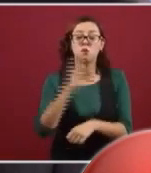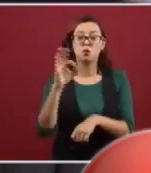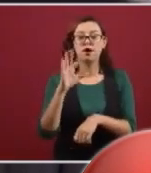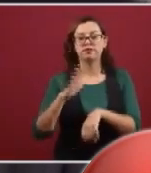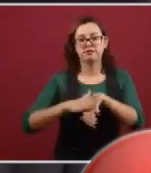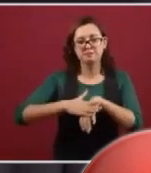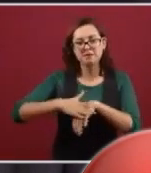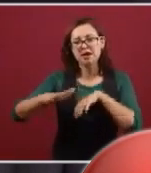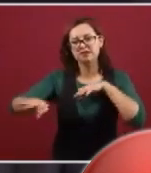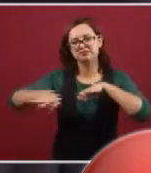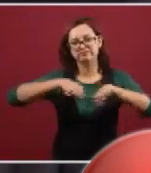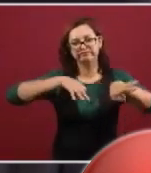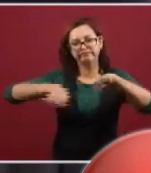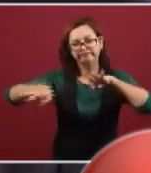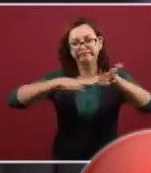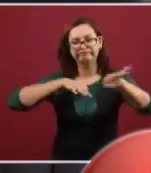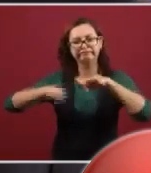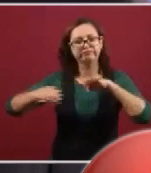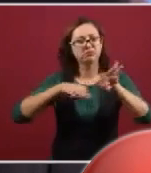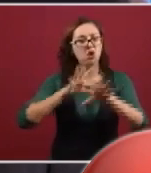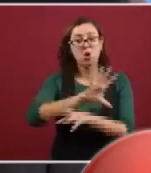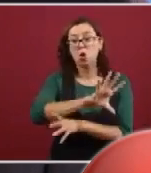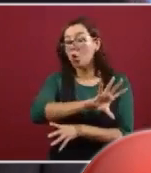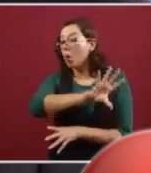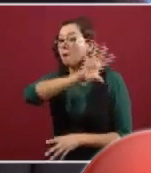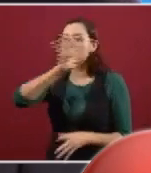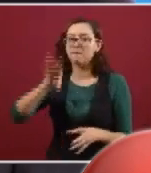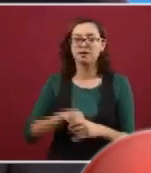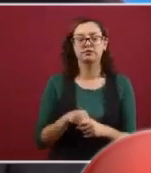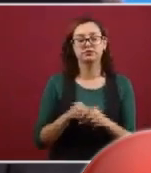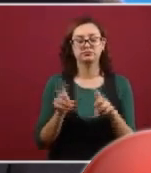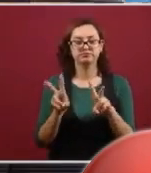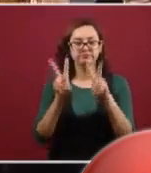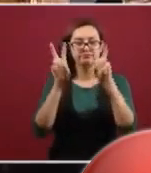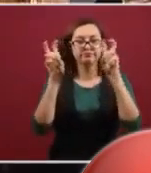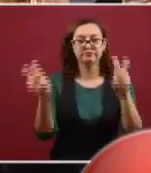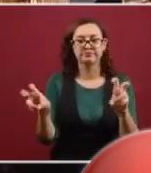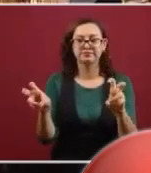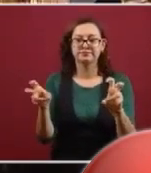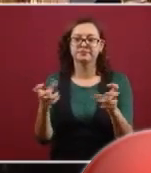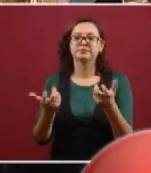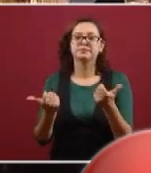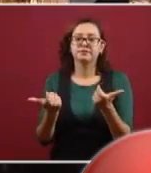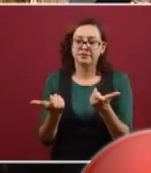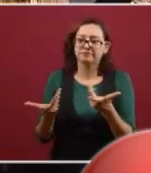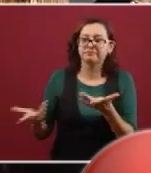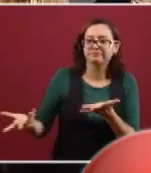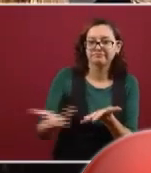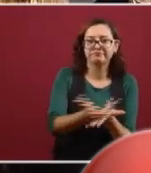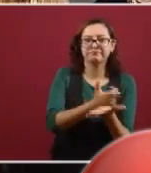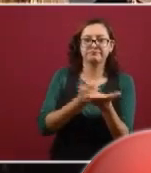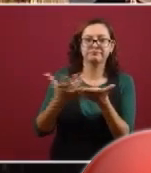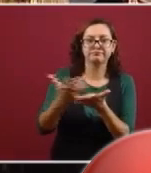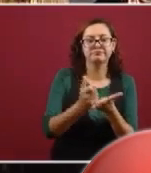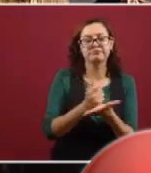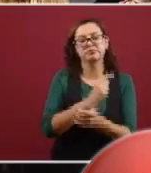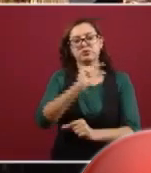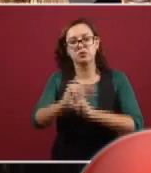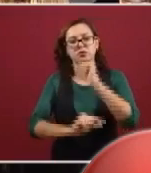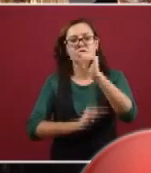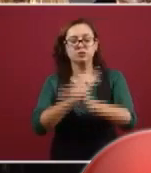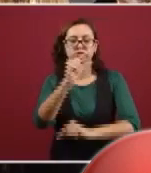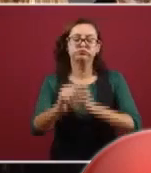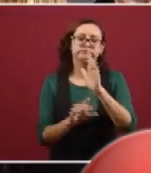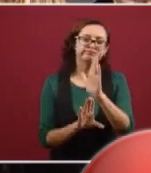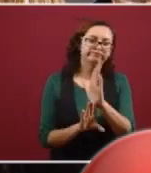de producción en toda la cadena de valor, generando los recursos para mejorar su balance financiero.